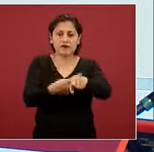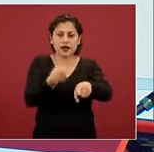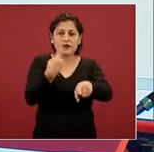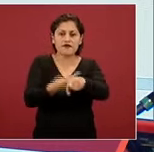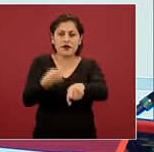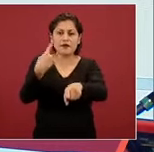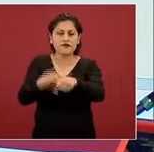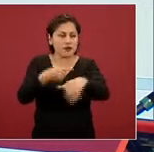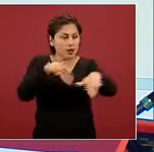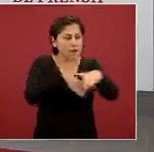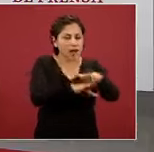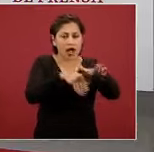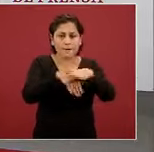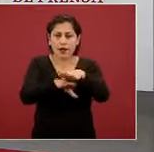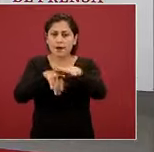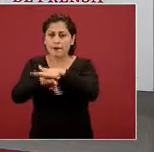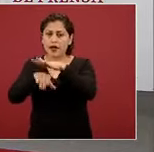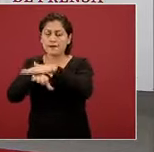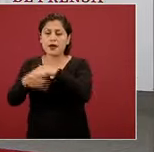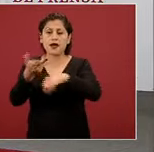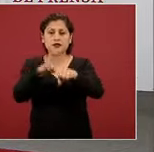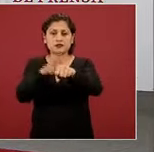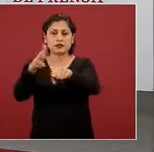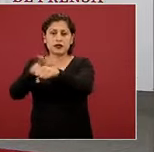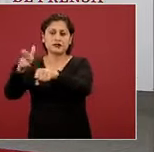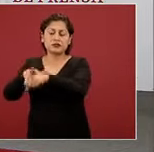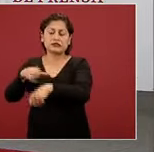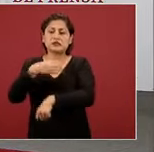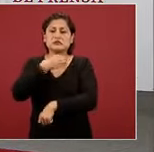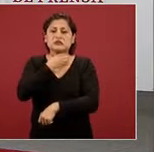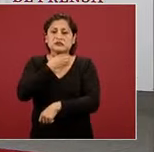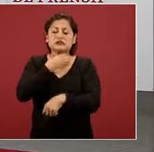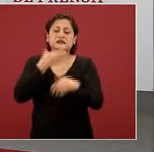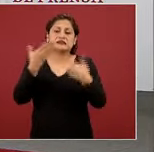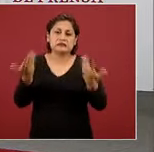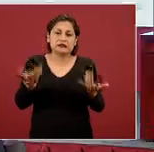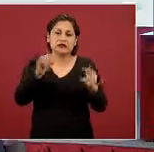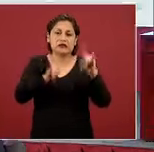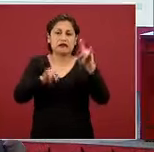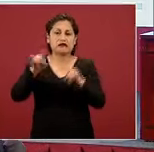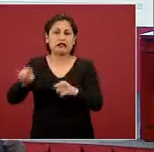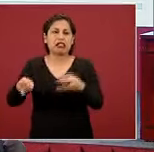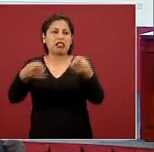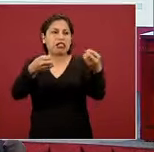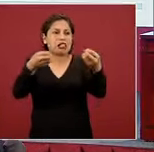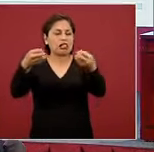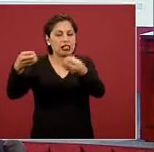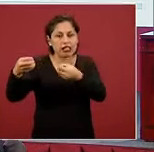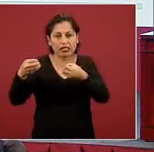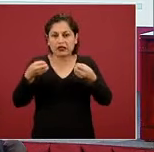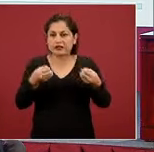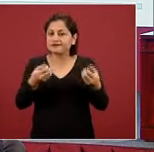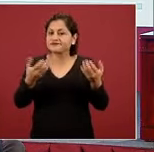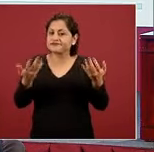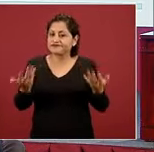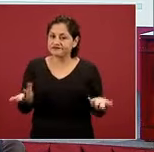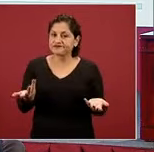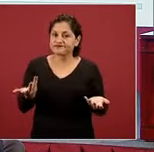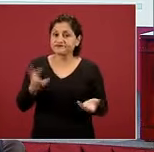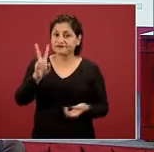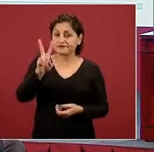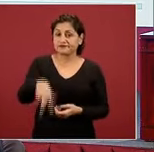de hospitalización, comparada con la disponibilidad de camas, se saturaron los hospitales y